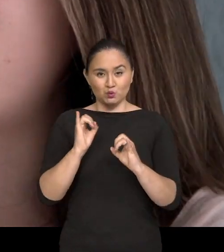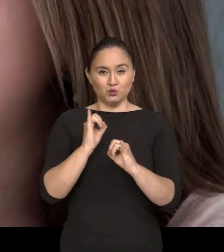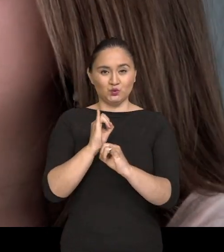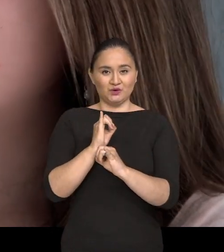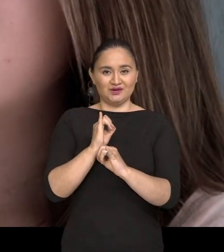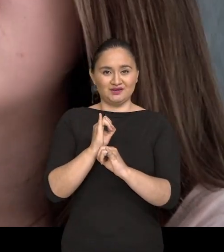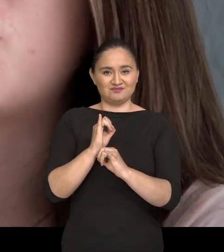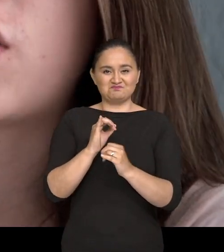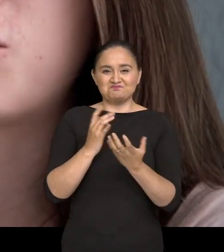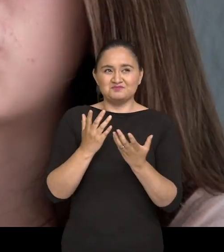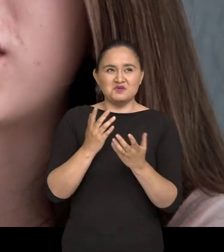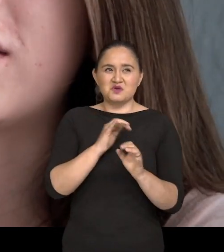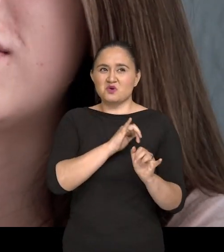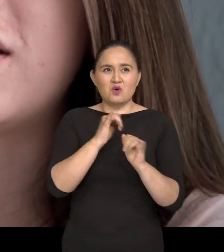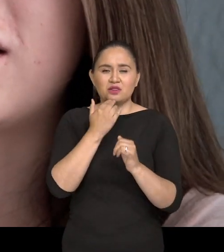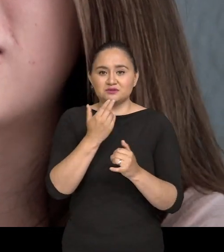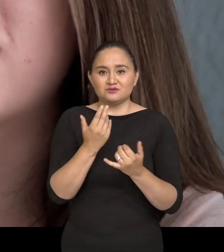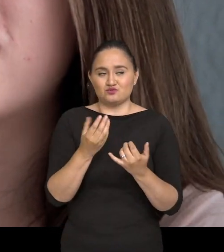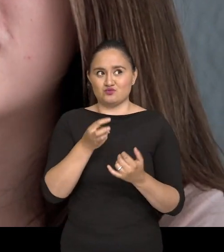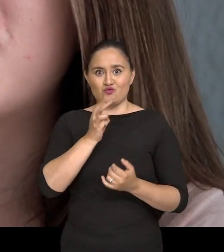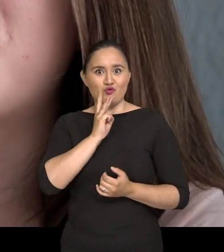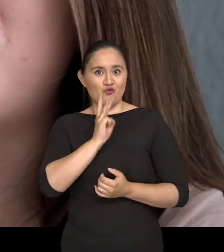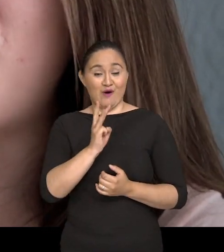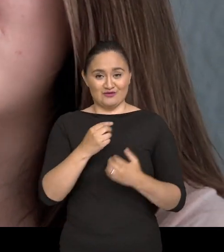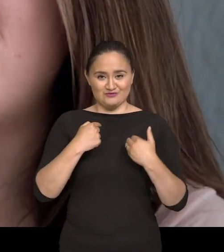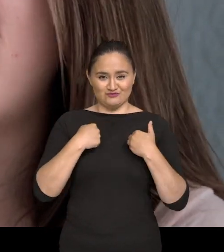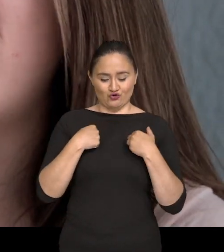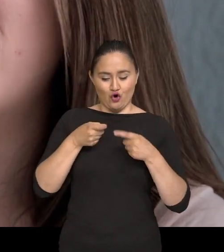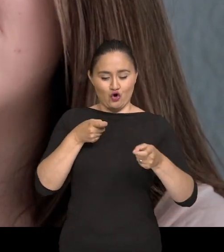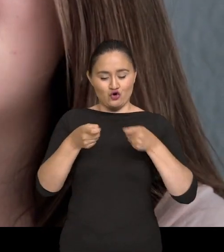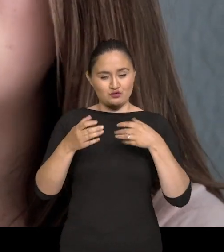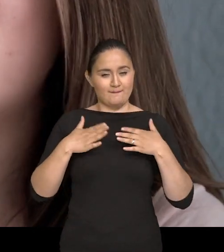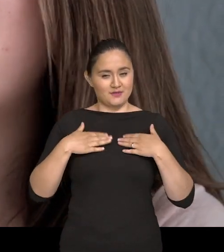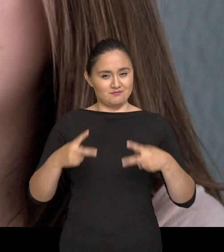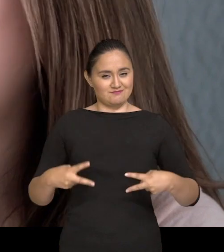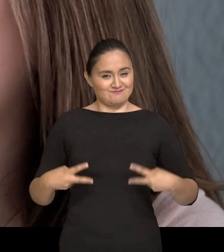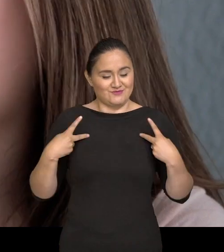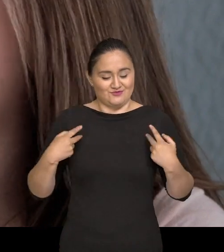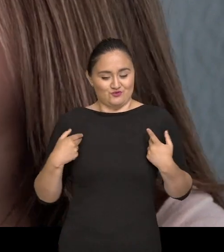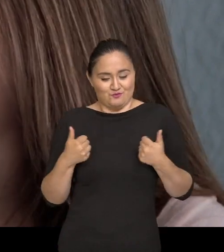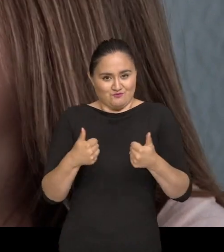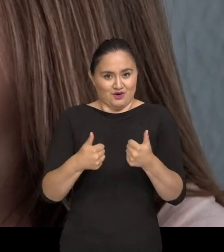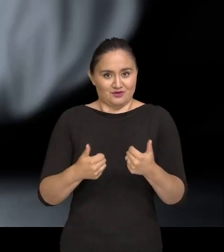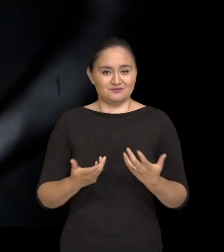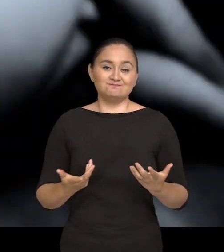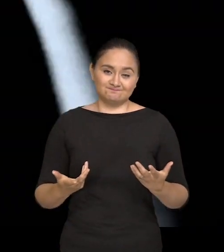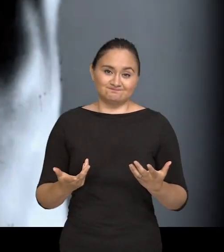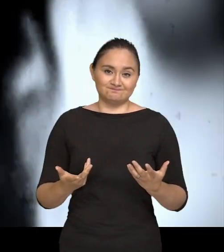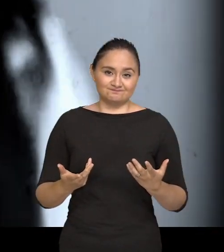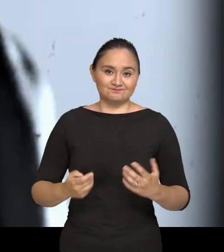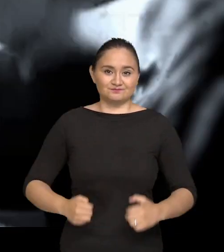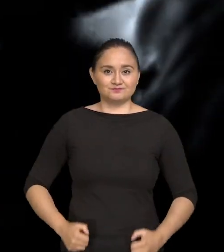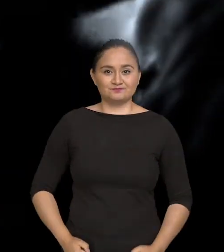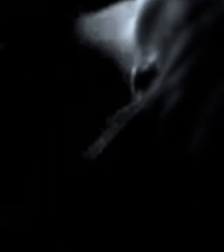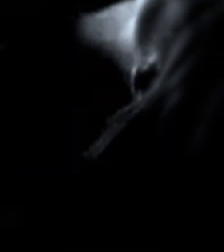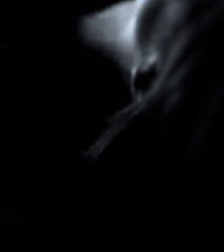flaca fue como que decir guau o sea yo tengo el control en esto